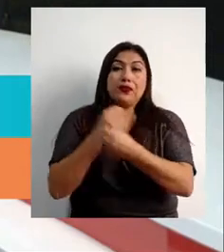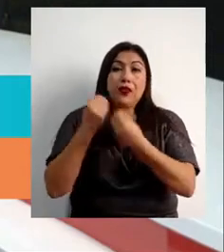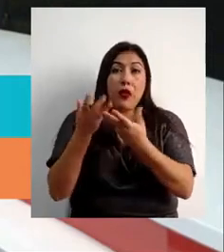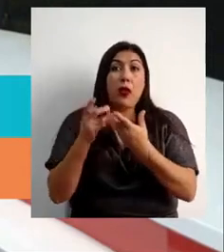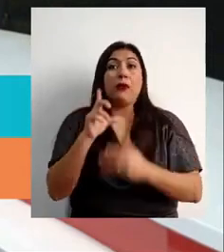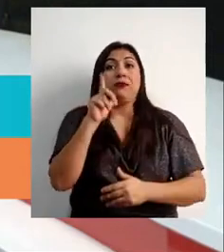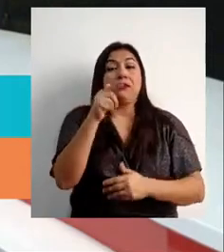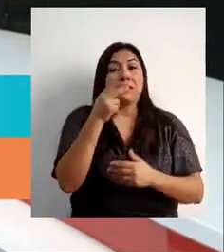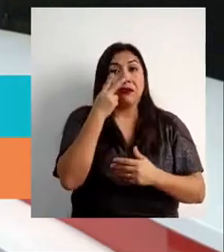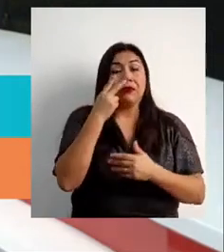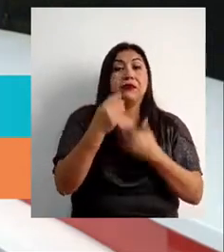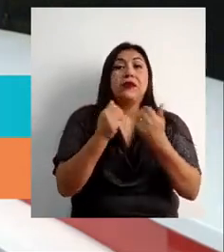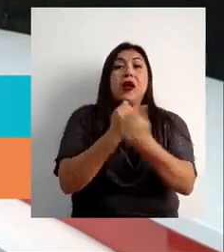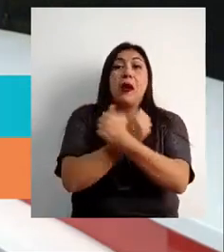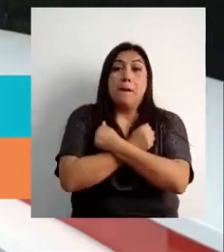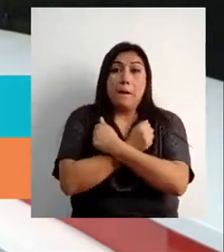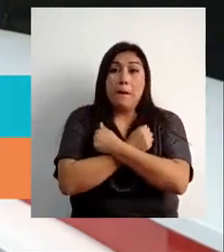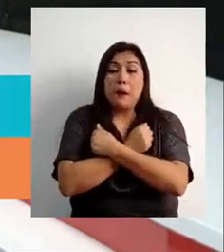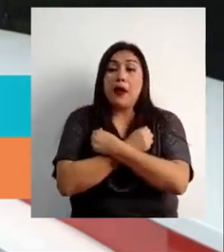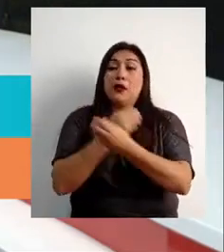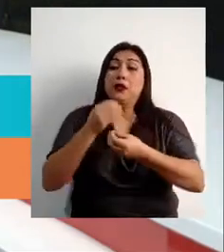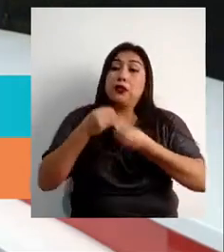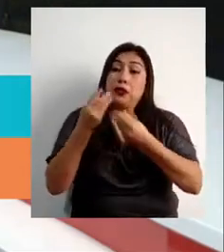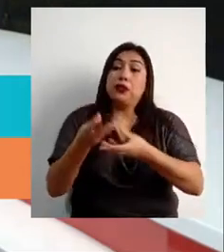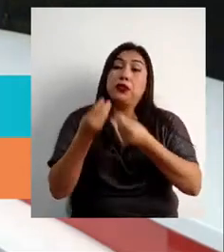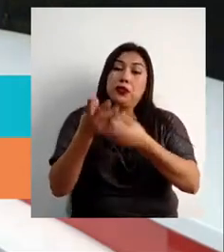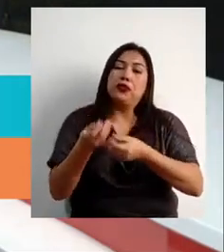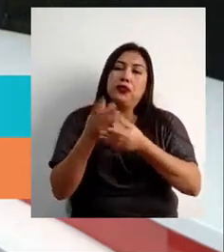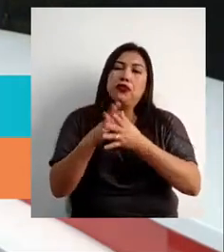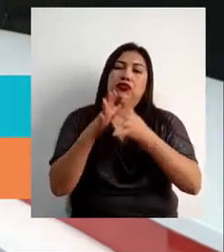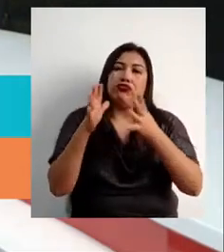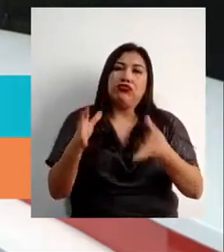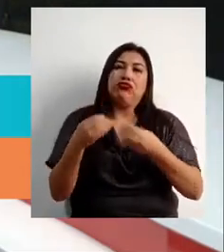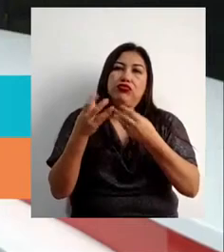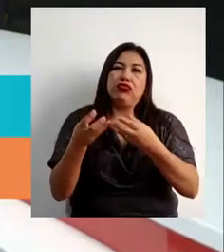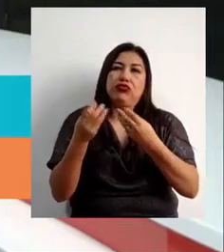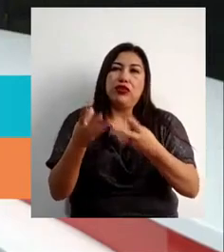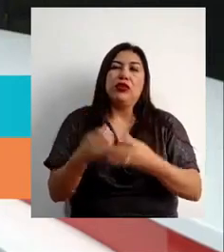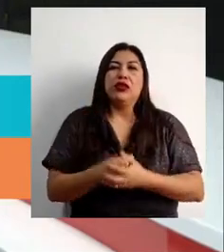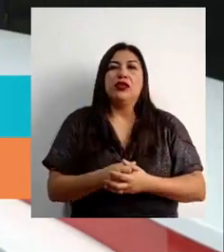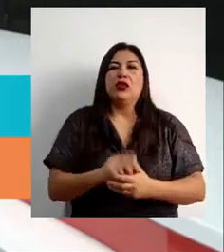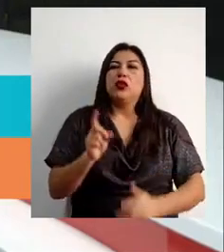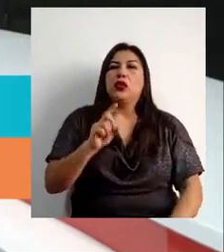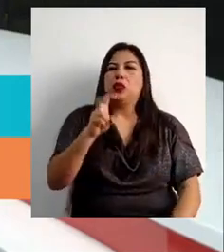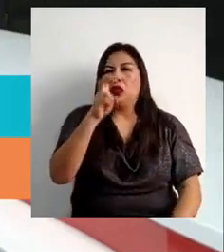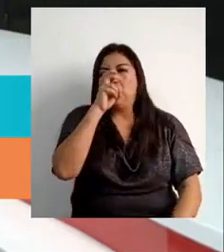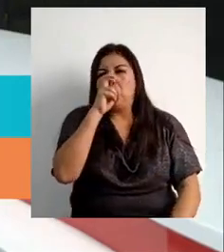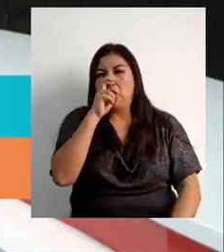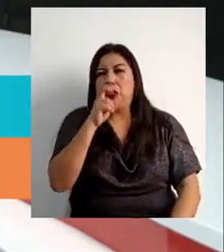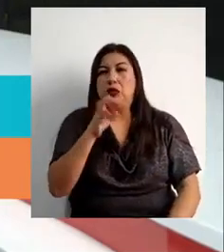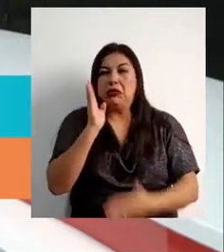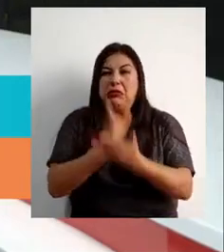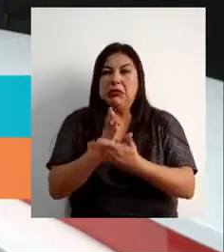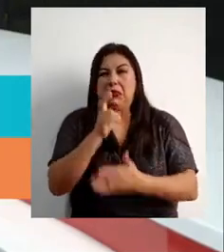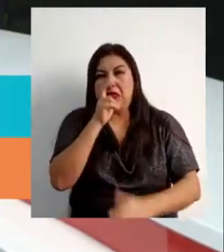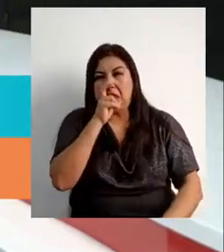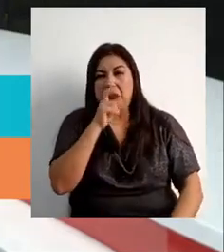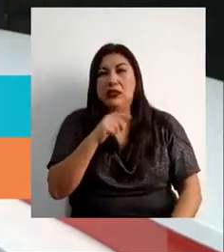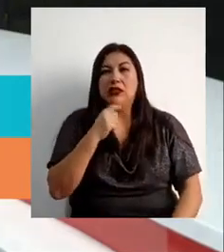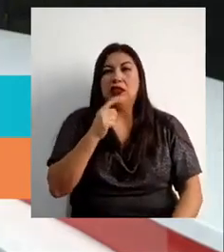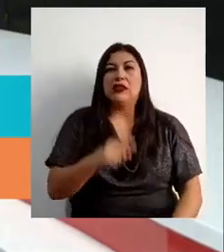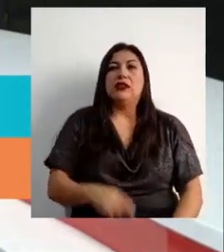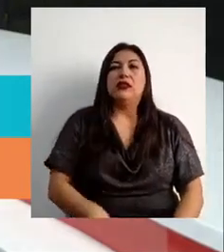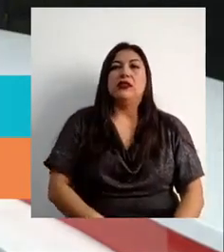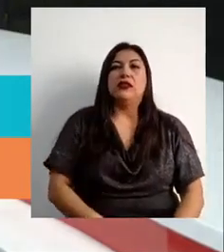El amor da mejor efecto que el rigor. No le enseñes a que te tenga que obedecer.